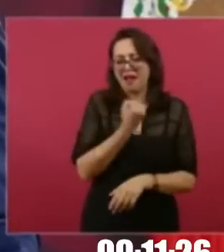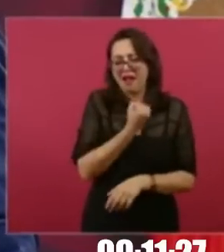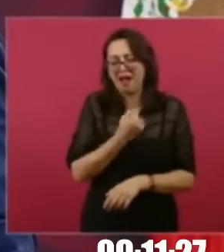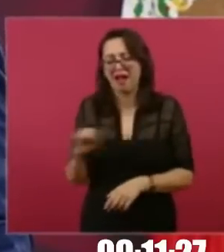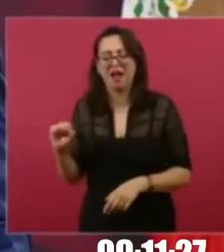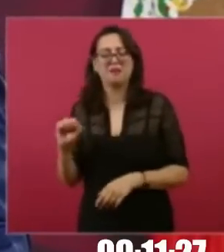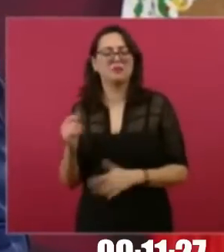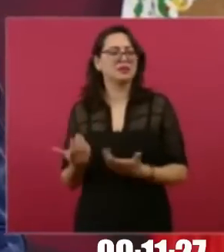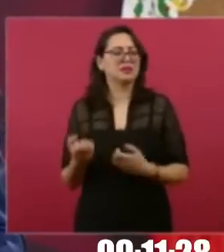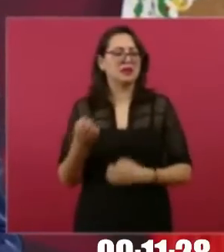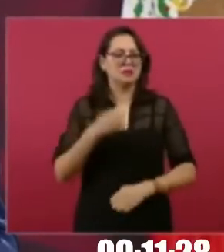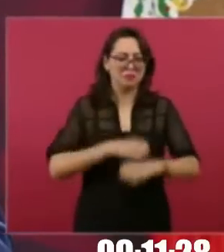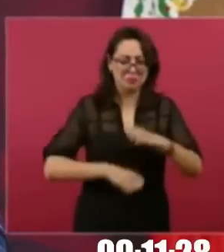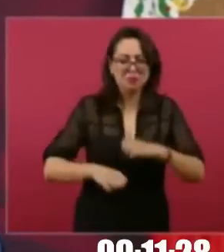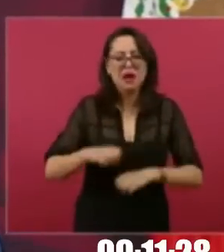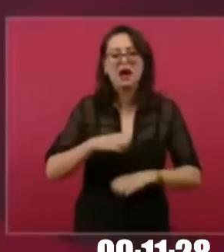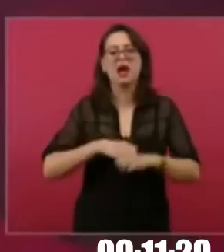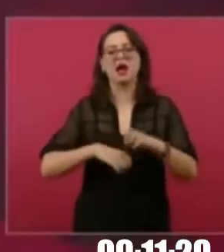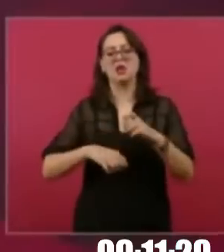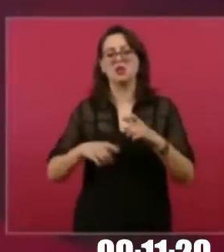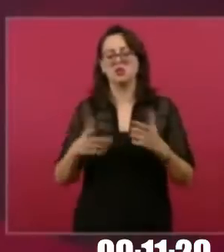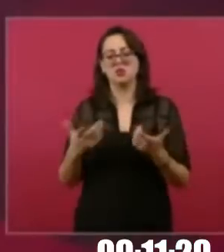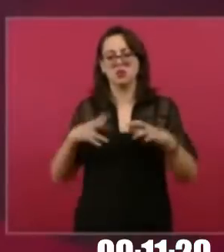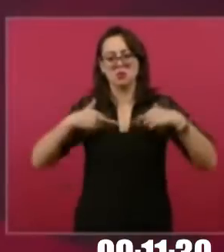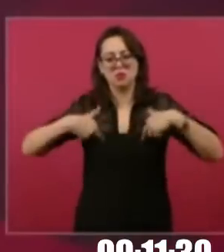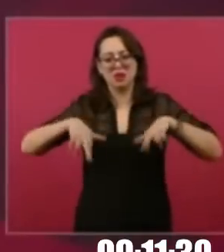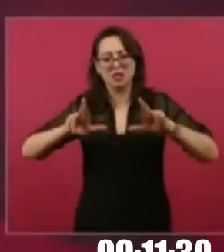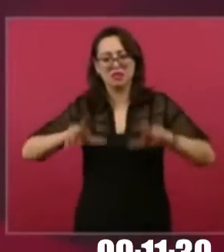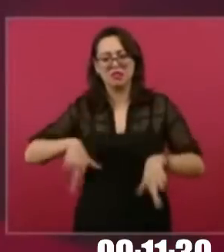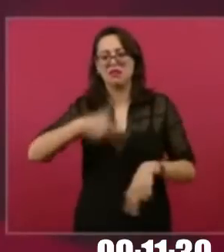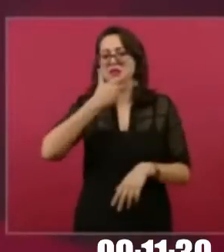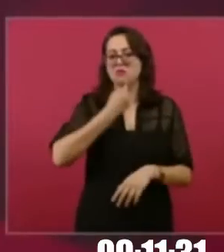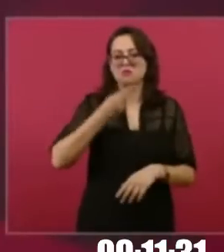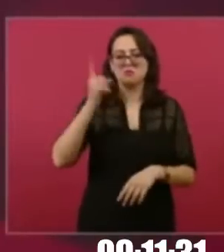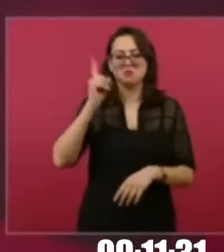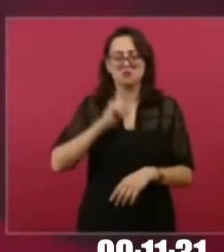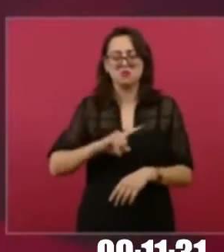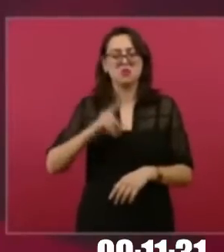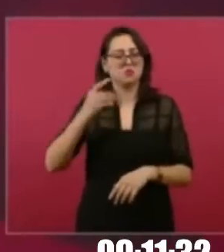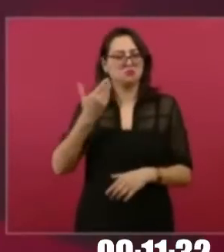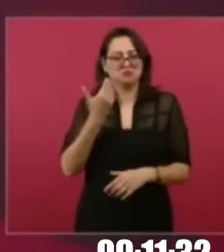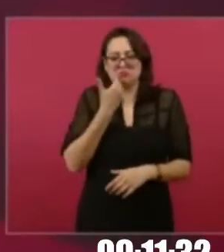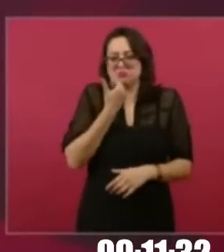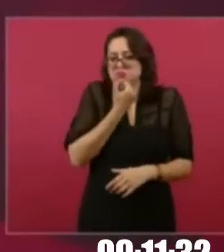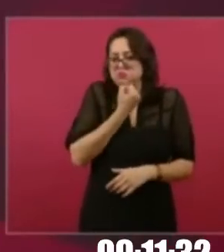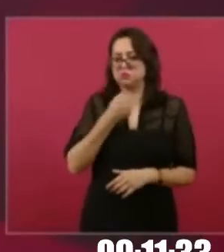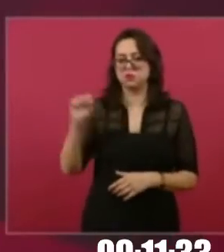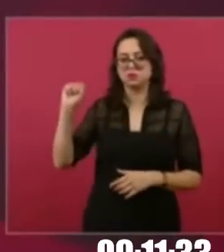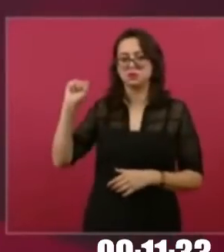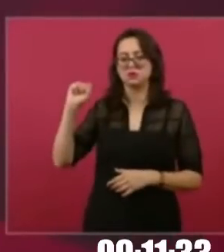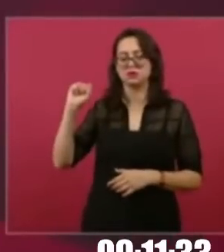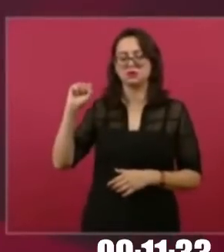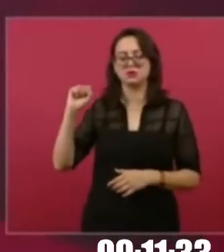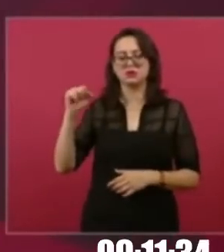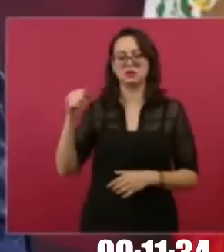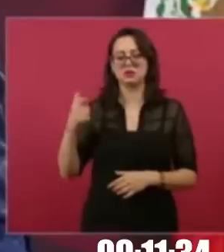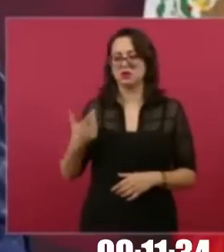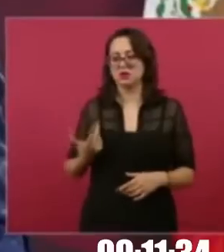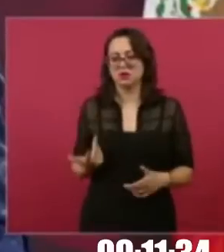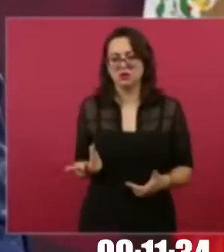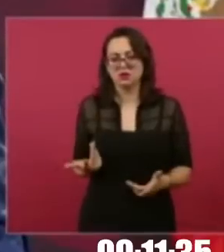Embajadores cónsules mujeres hombres del servicio de